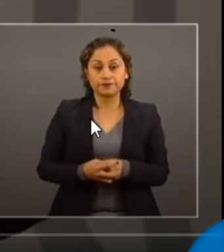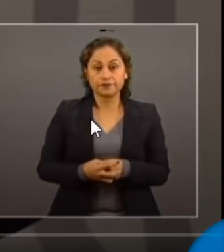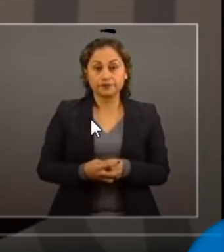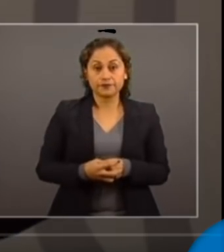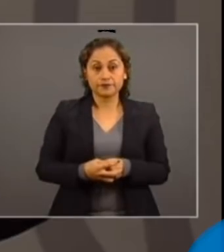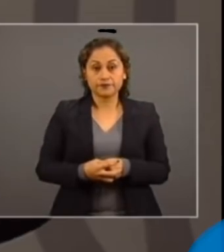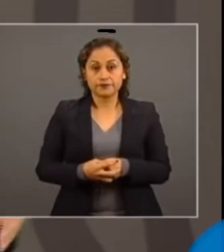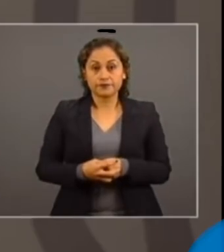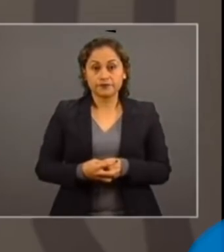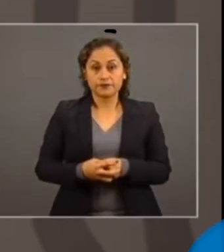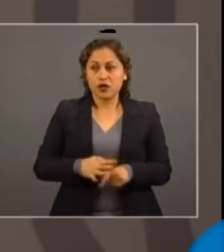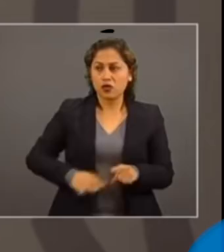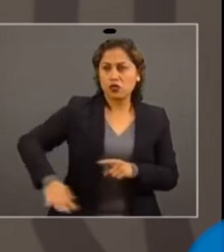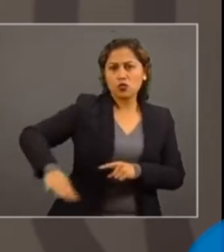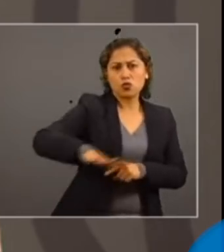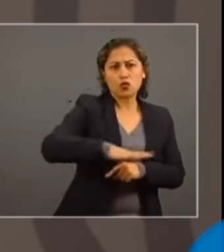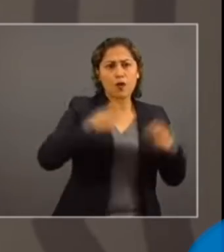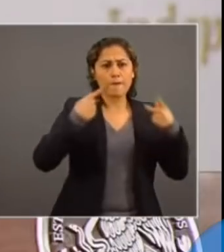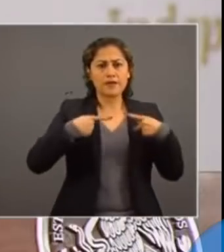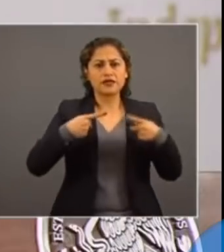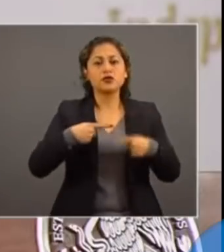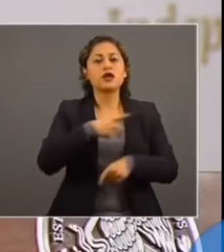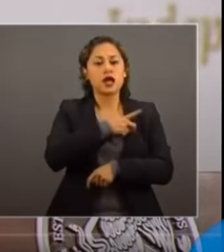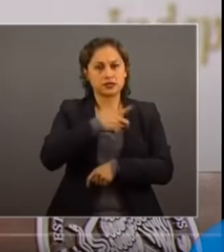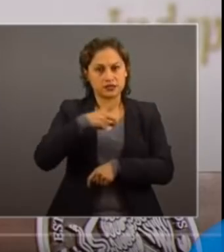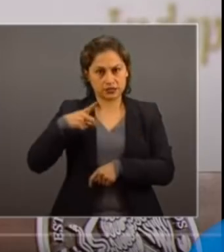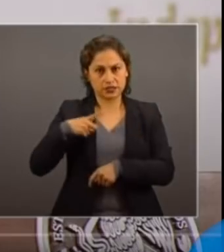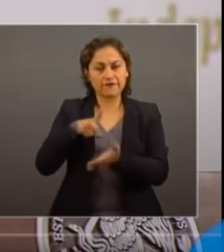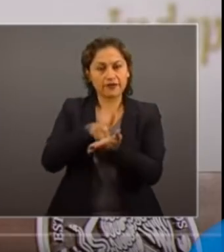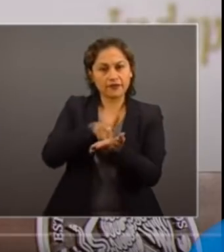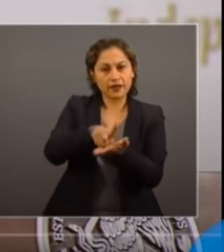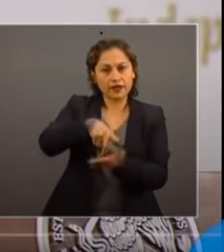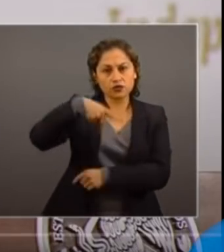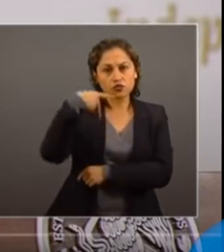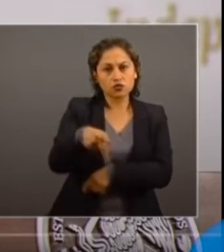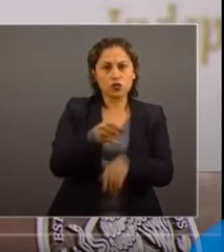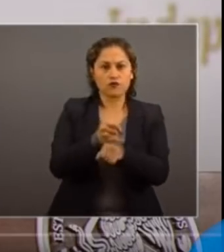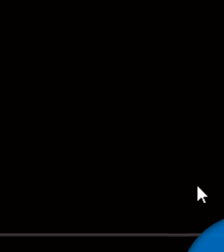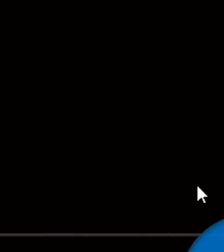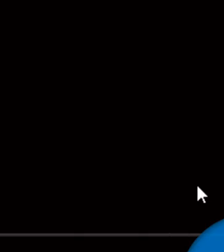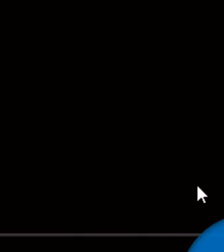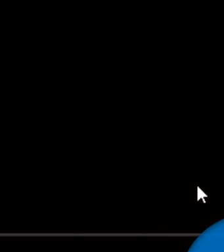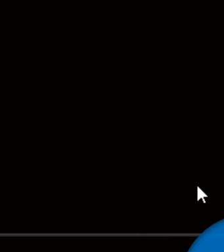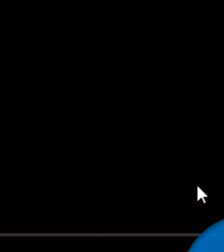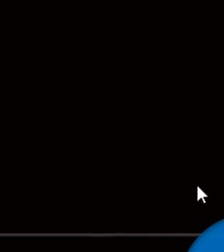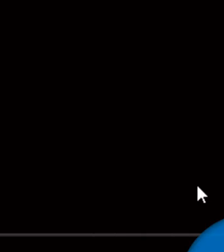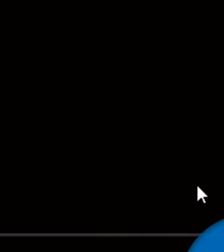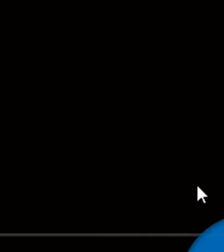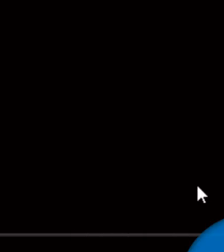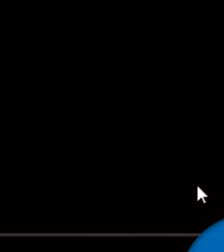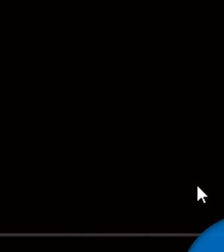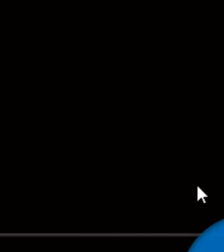se informe al pueblo que se garantice el derecho a la información qué golpe duro